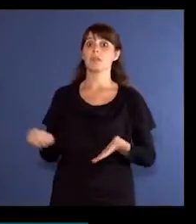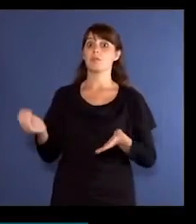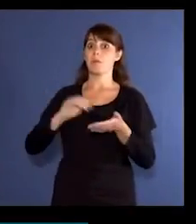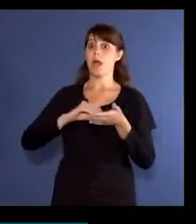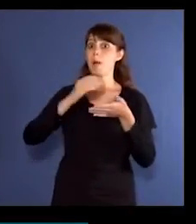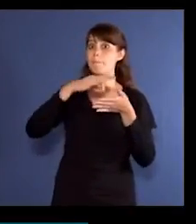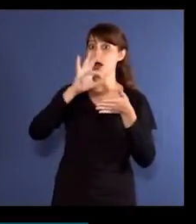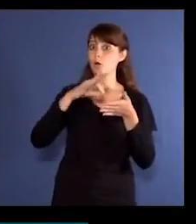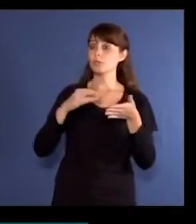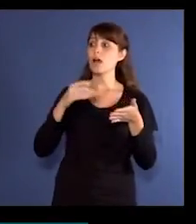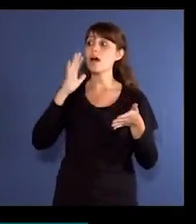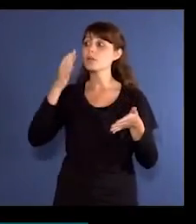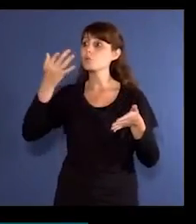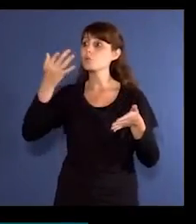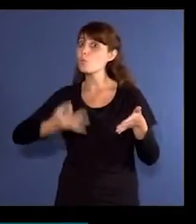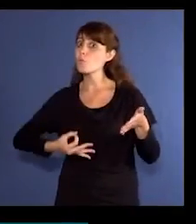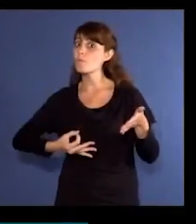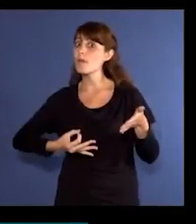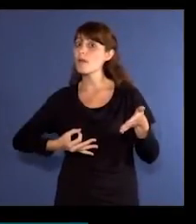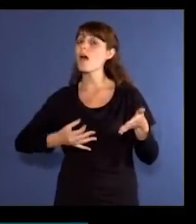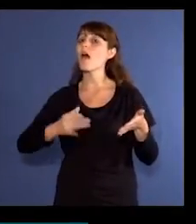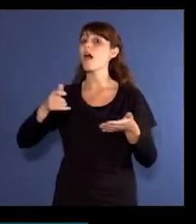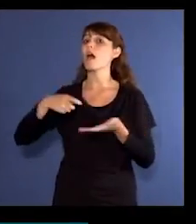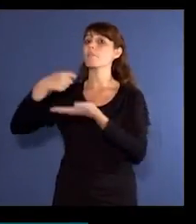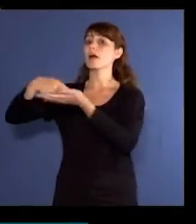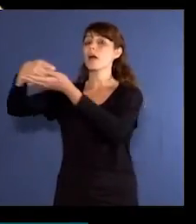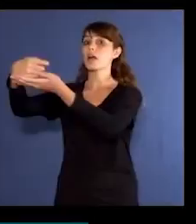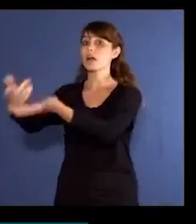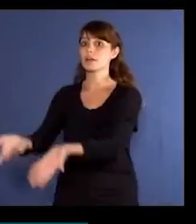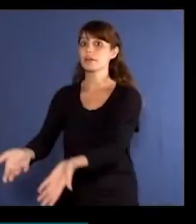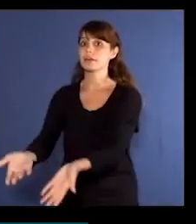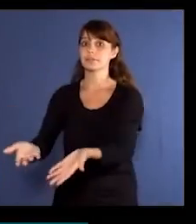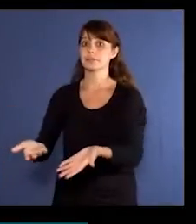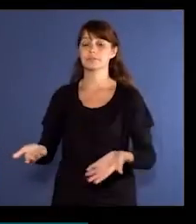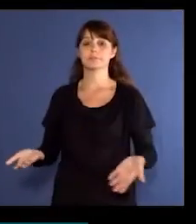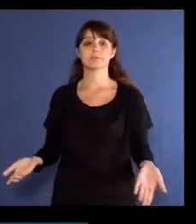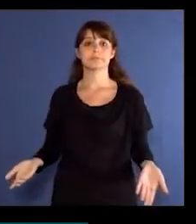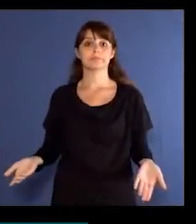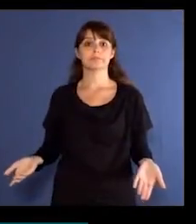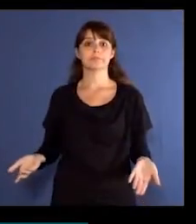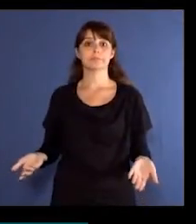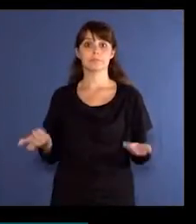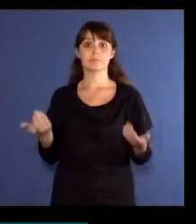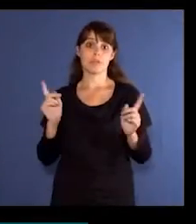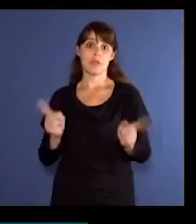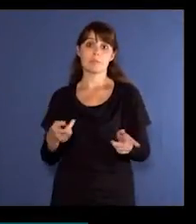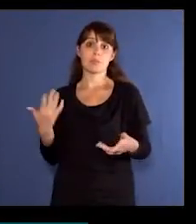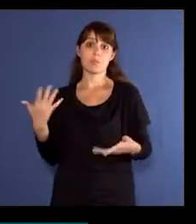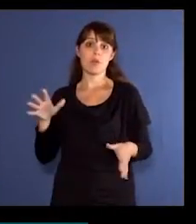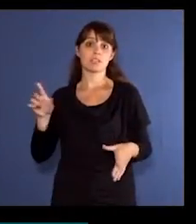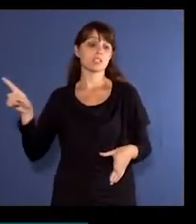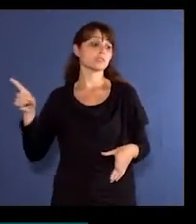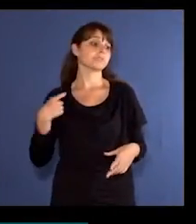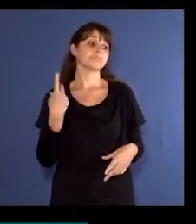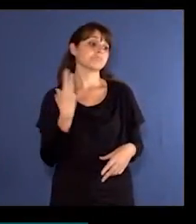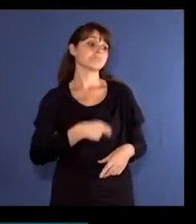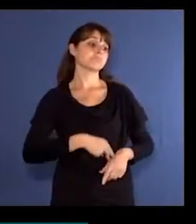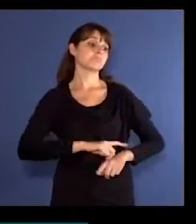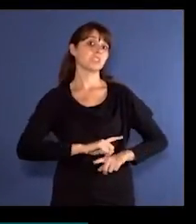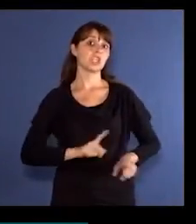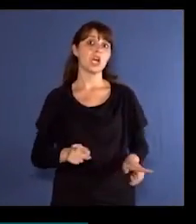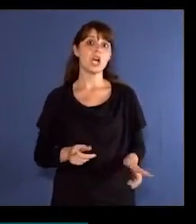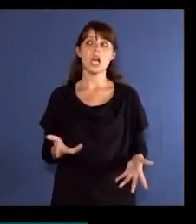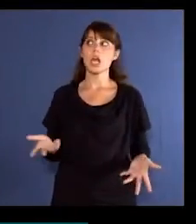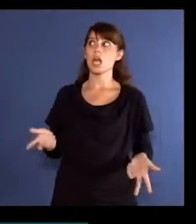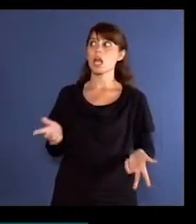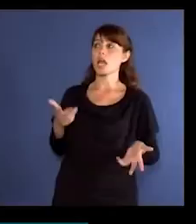que hay un organismo internacional que puede cerrar la canilla cuando quiera, generando una